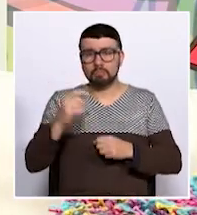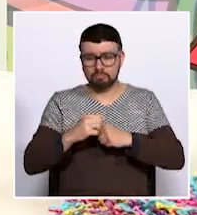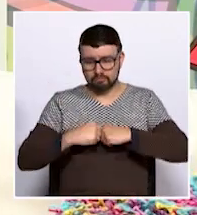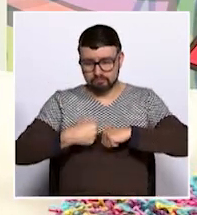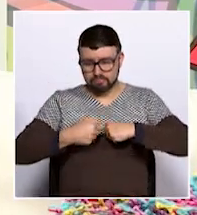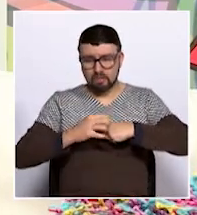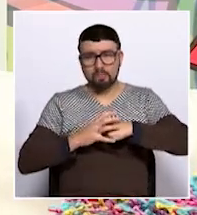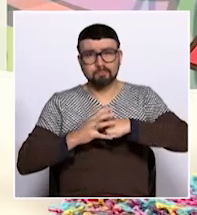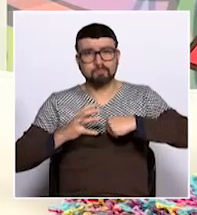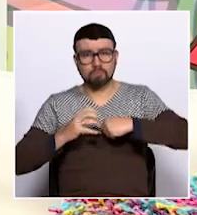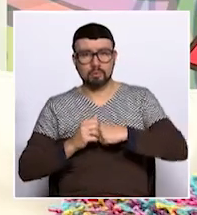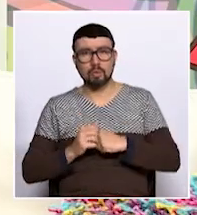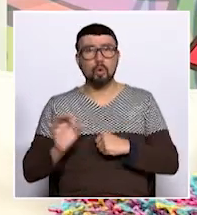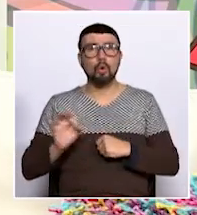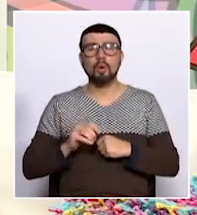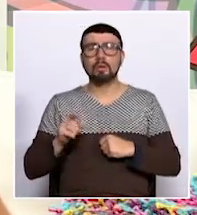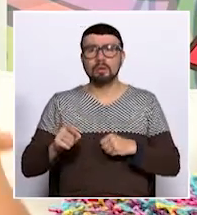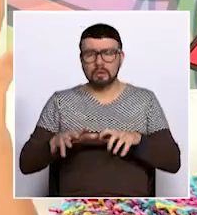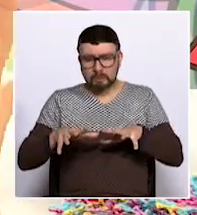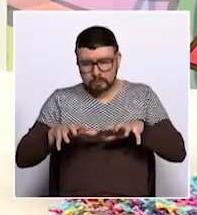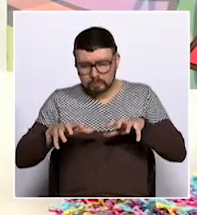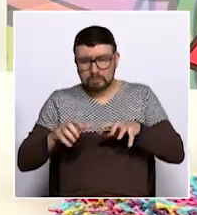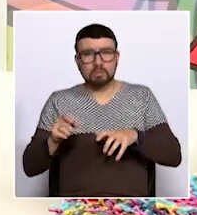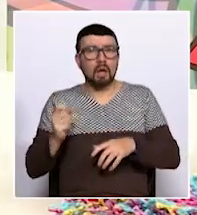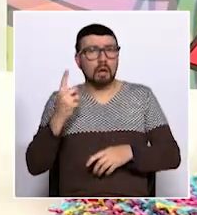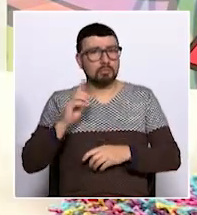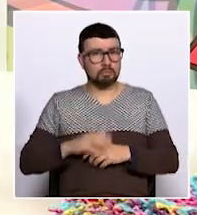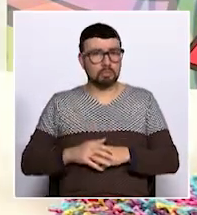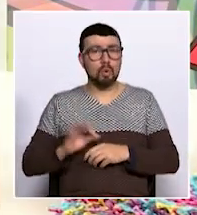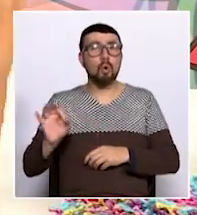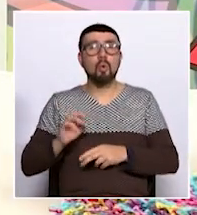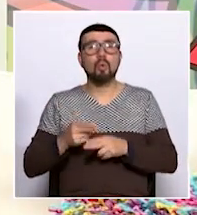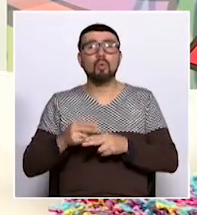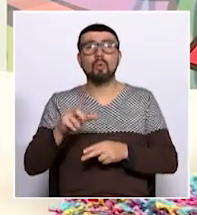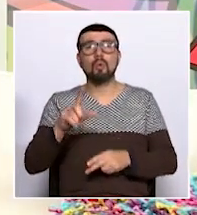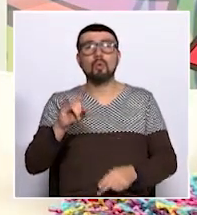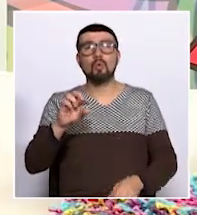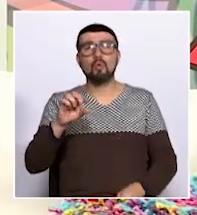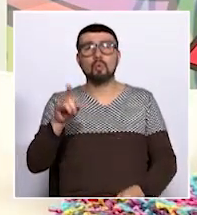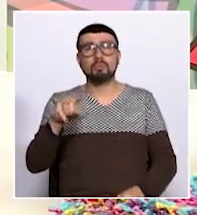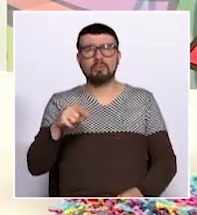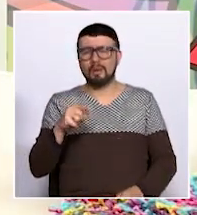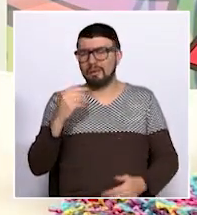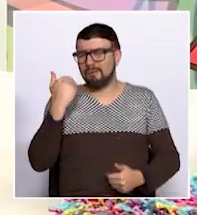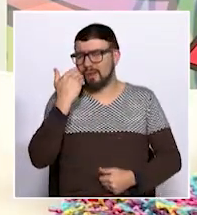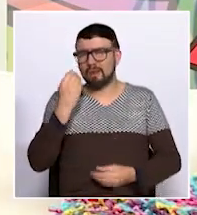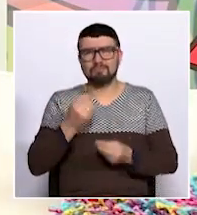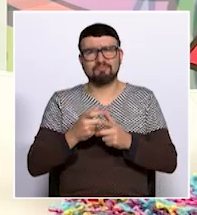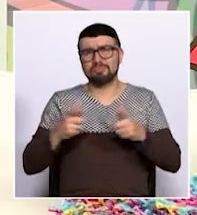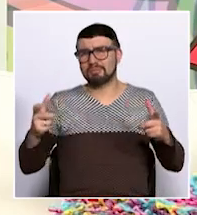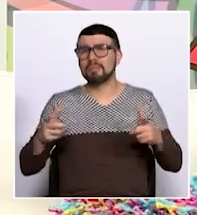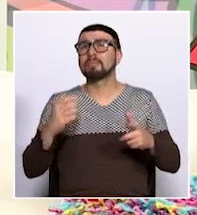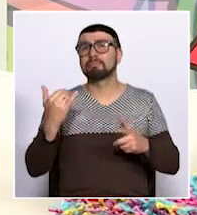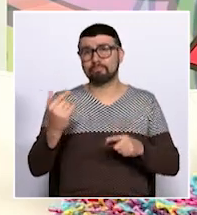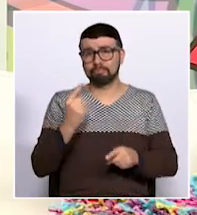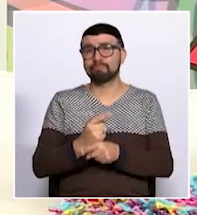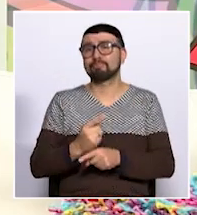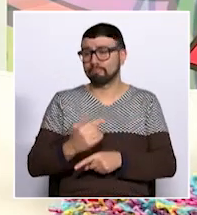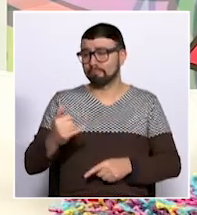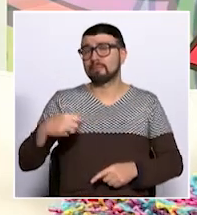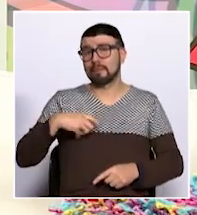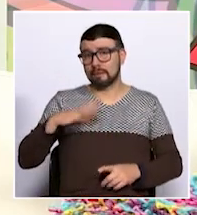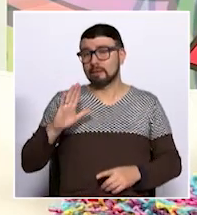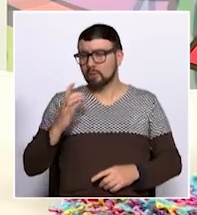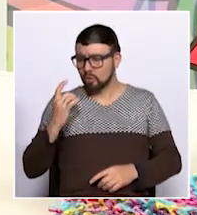que es una artritis, es que puede ser un lupus. Bueno, tantas enfermedades que hay que se encuentran hoy en día relacionadas con el